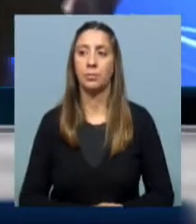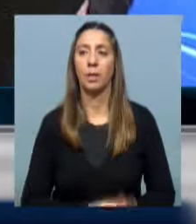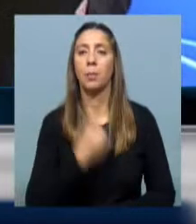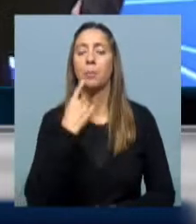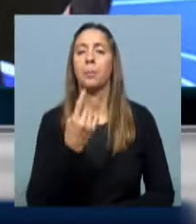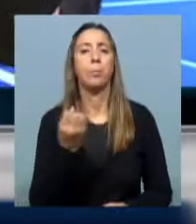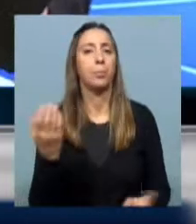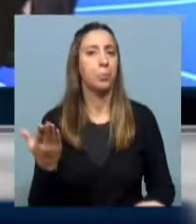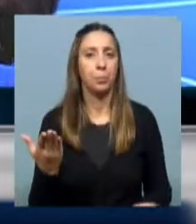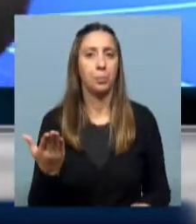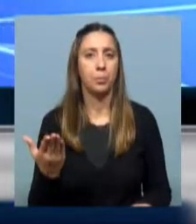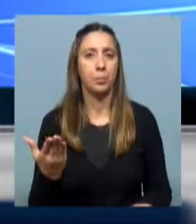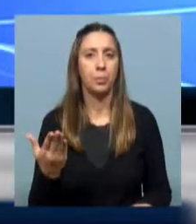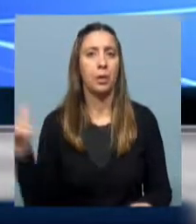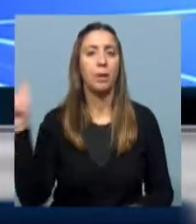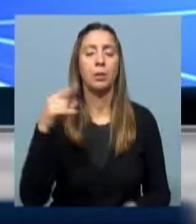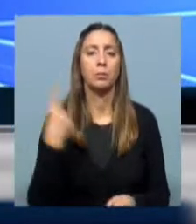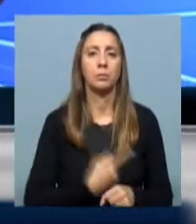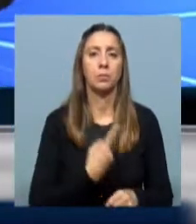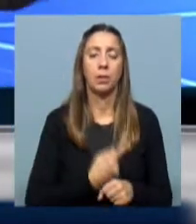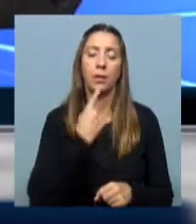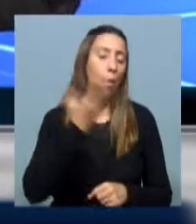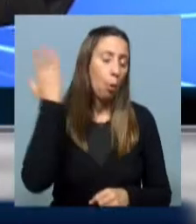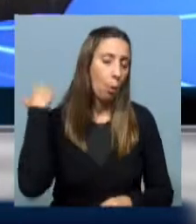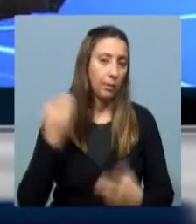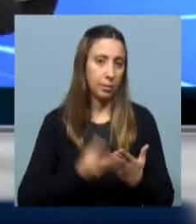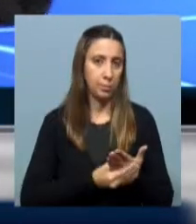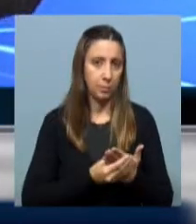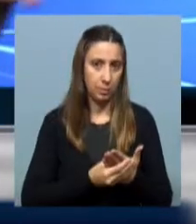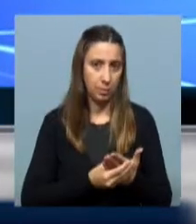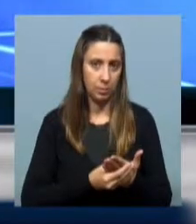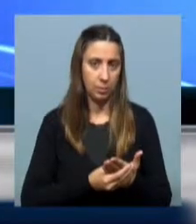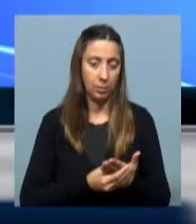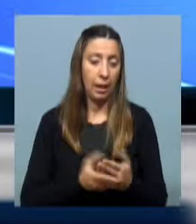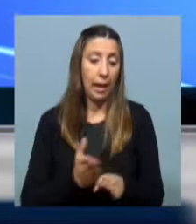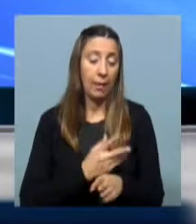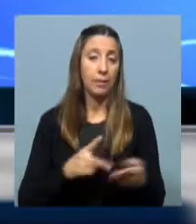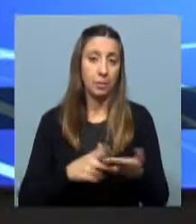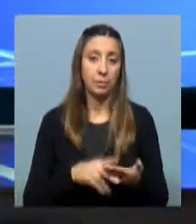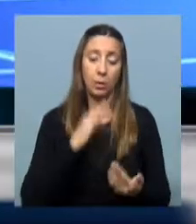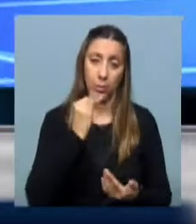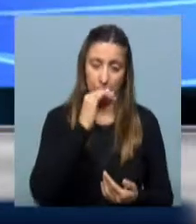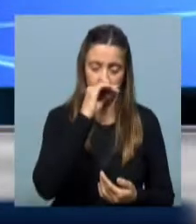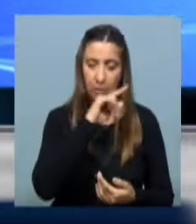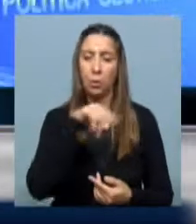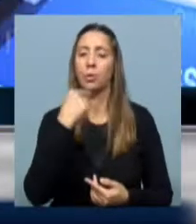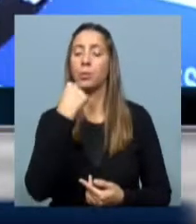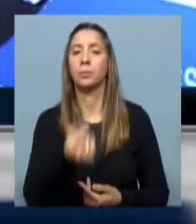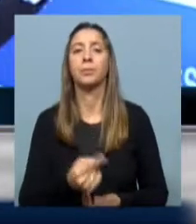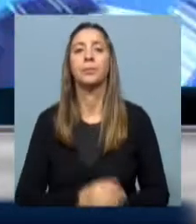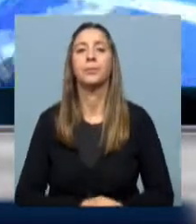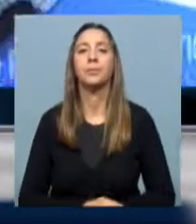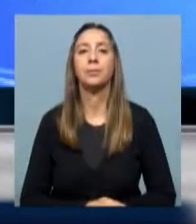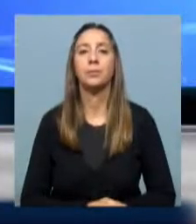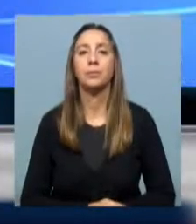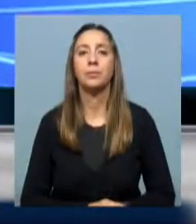Consultaban acá por qué no dejaban volar los aviones, lo dijo el ministro de Medio Ambiente cuando nos estábamos por ir a la pausa. Otra de las preguntas es